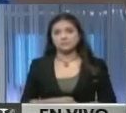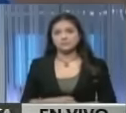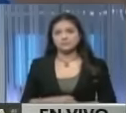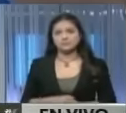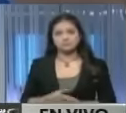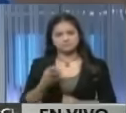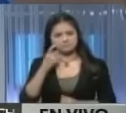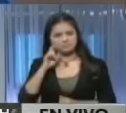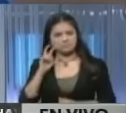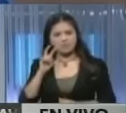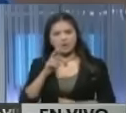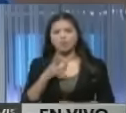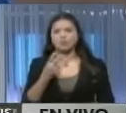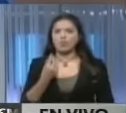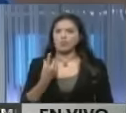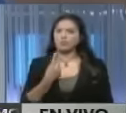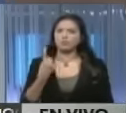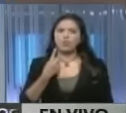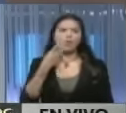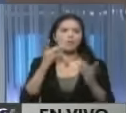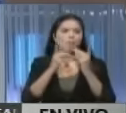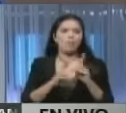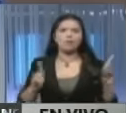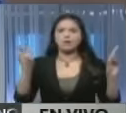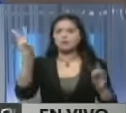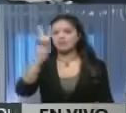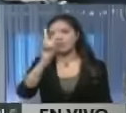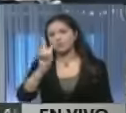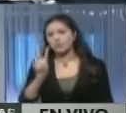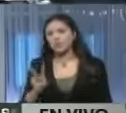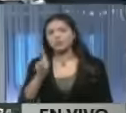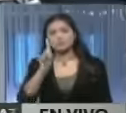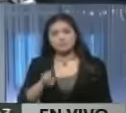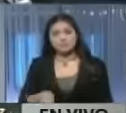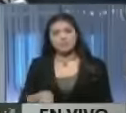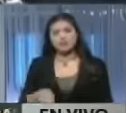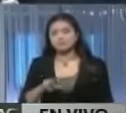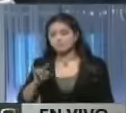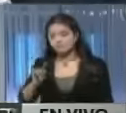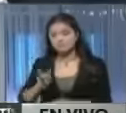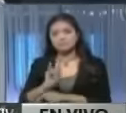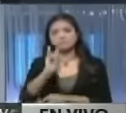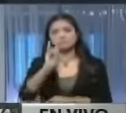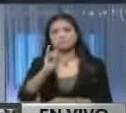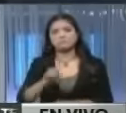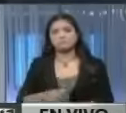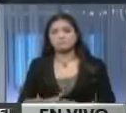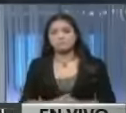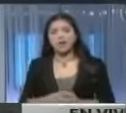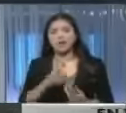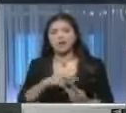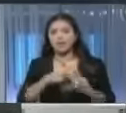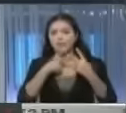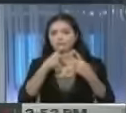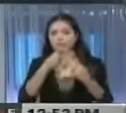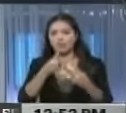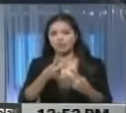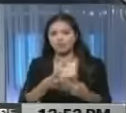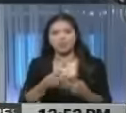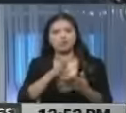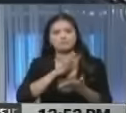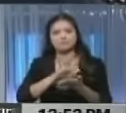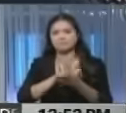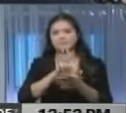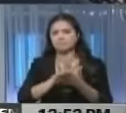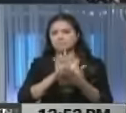emboscando no solamente la democracia en Venezuela, sino también traicionando la voluntad pacífica